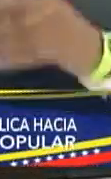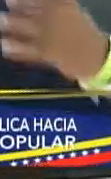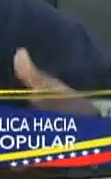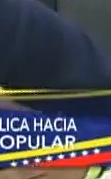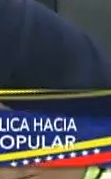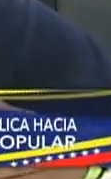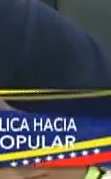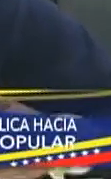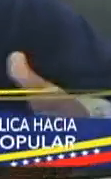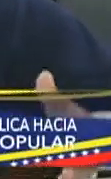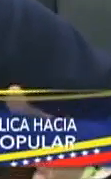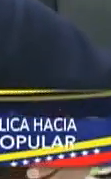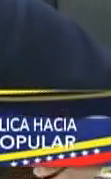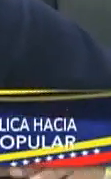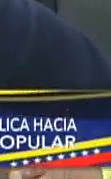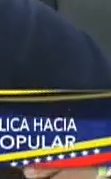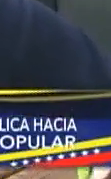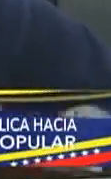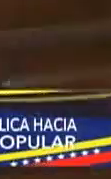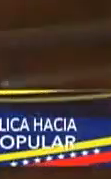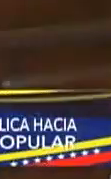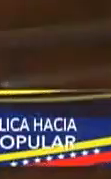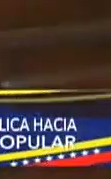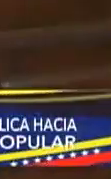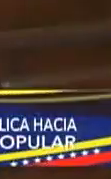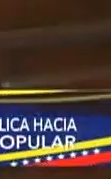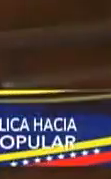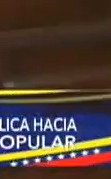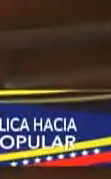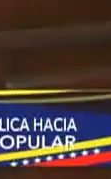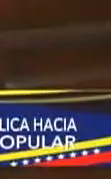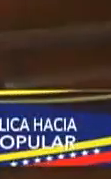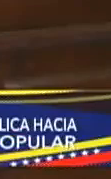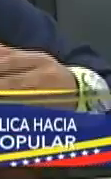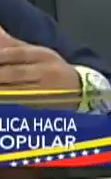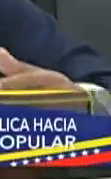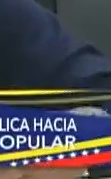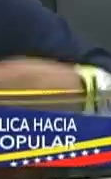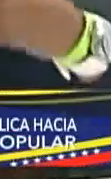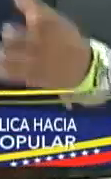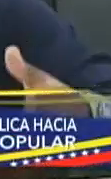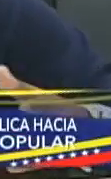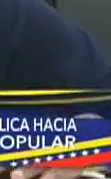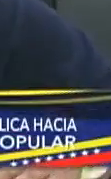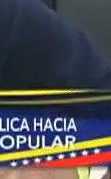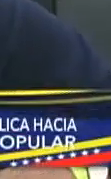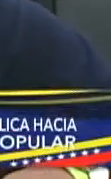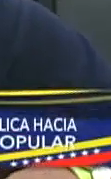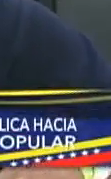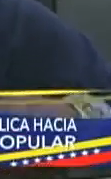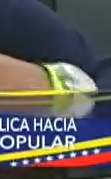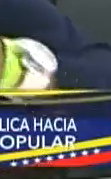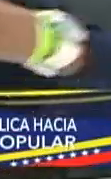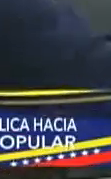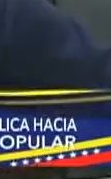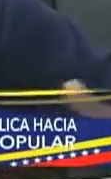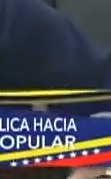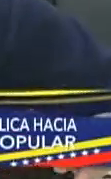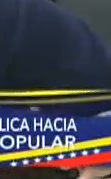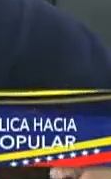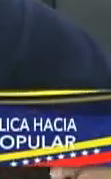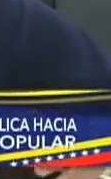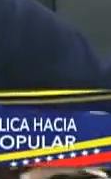con los bancos y llegamos a muchos acuerdos. Lamentablemente algunos no se cumplieron, otros sí. Y creemos que ese debate debe retomarse para que nos podamos